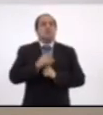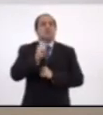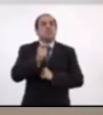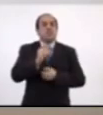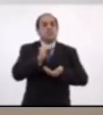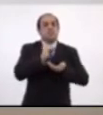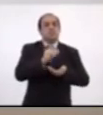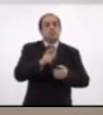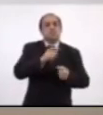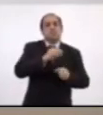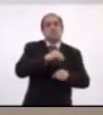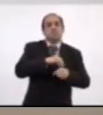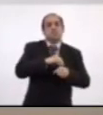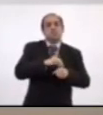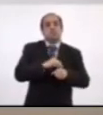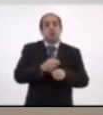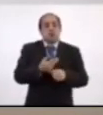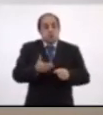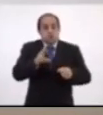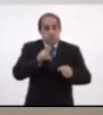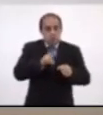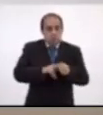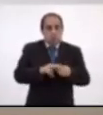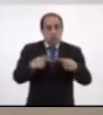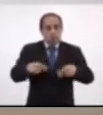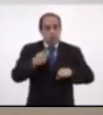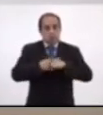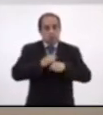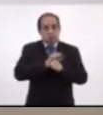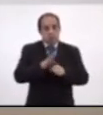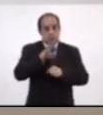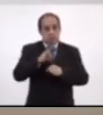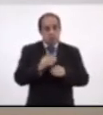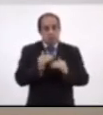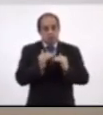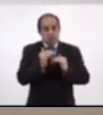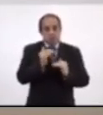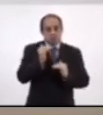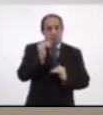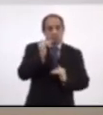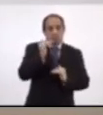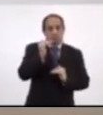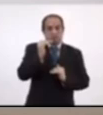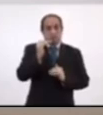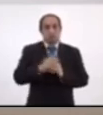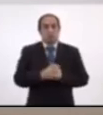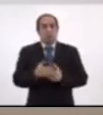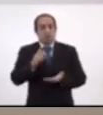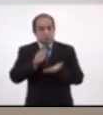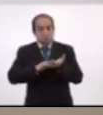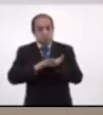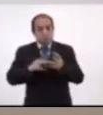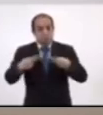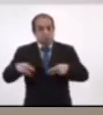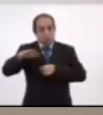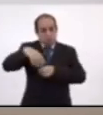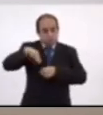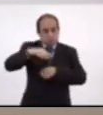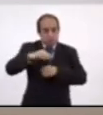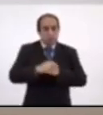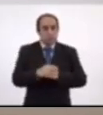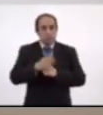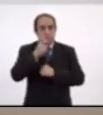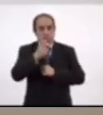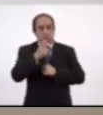a hospitalización de pacientes por COVID-19, estaba siendo superada por la demanda de personas buscando